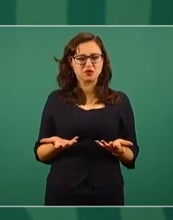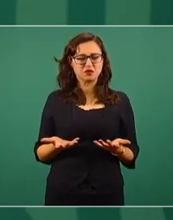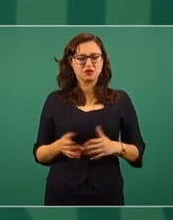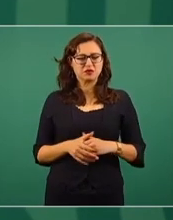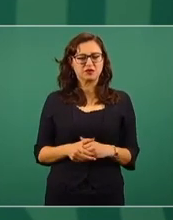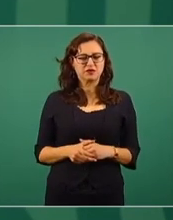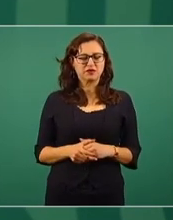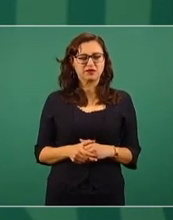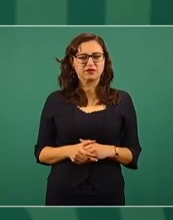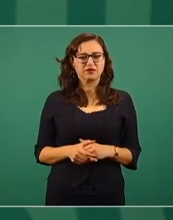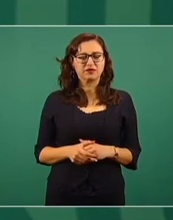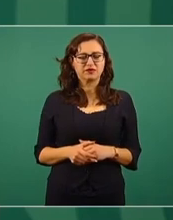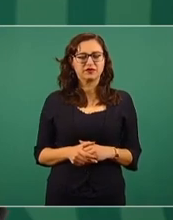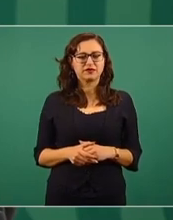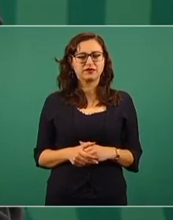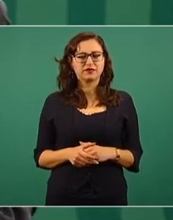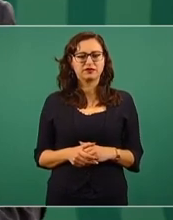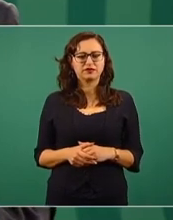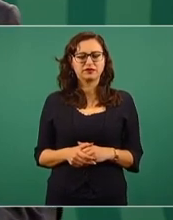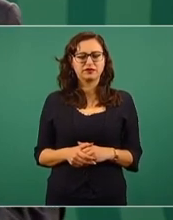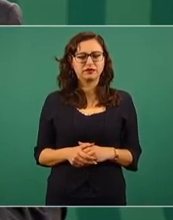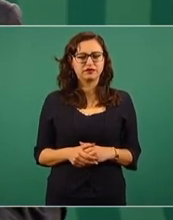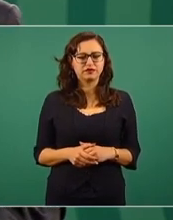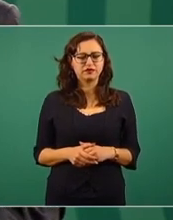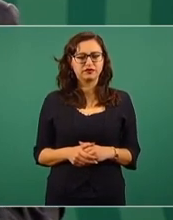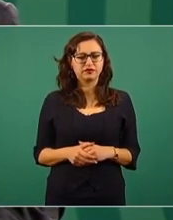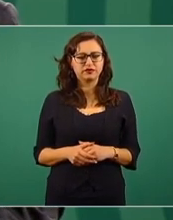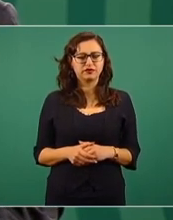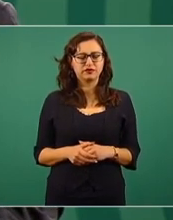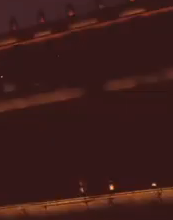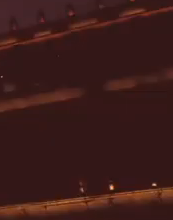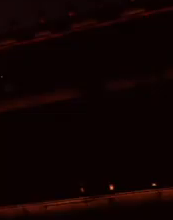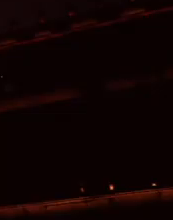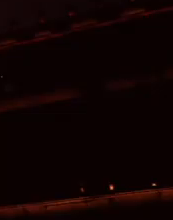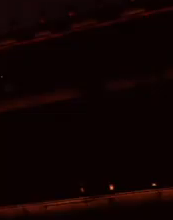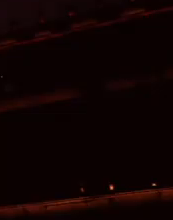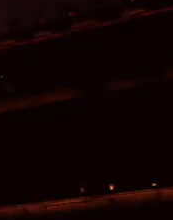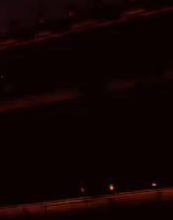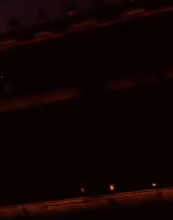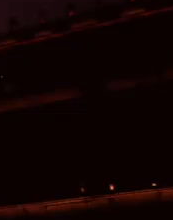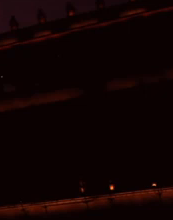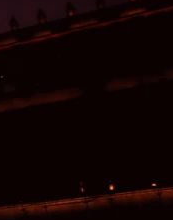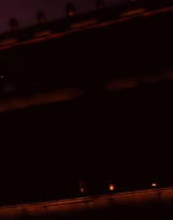¿Cómo es que no queda